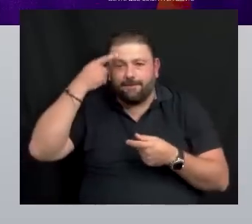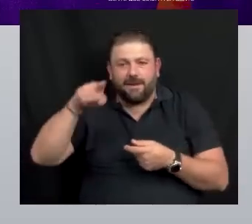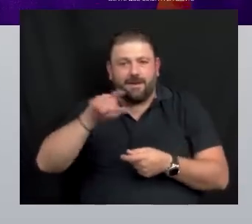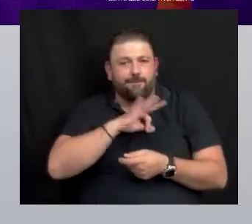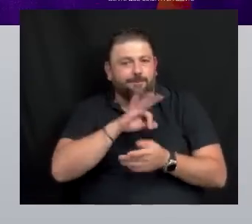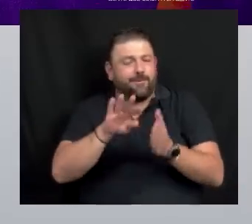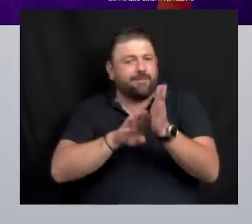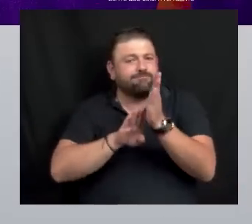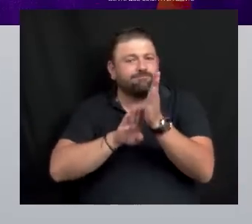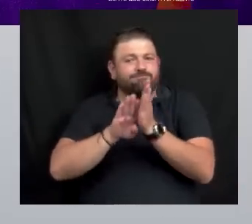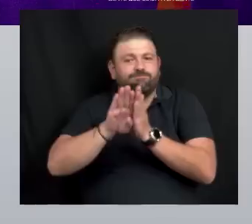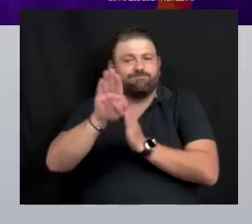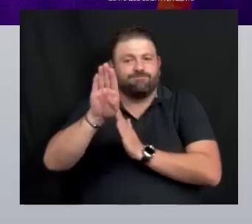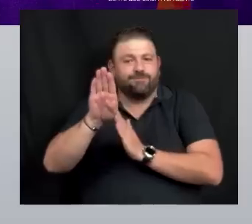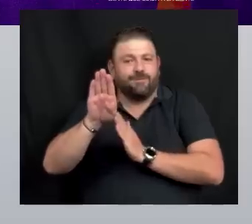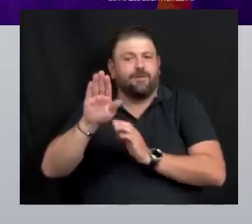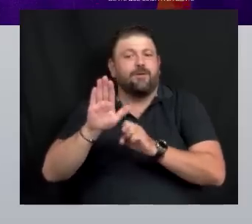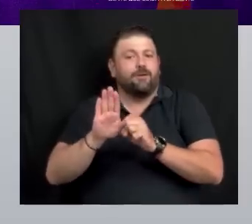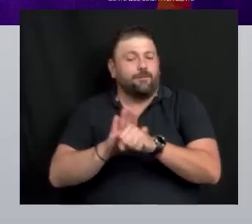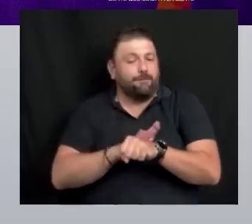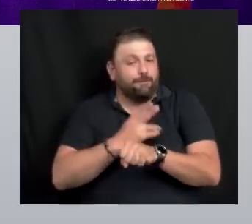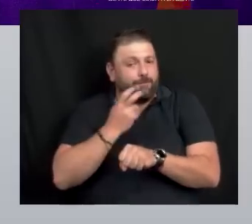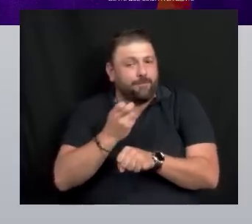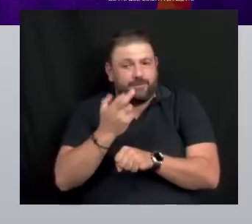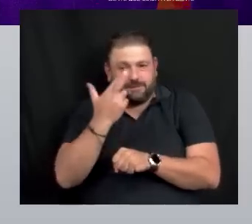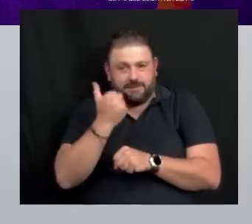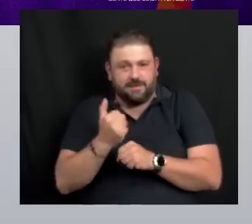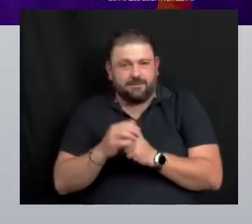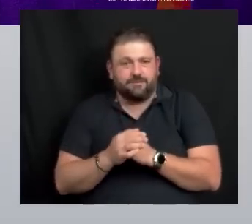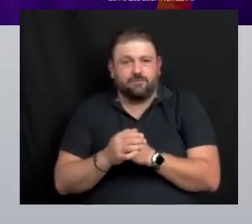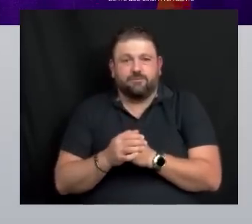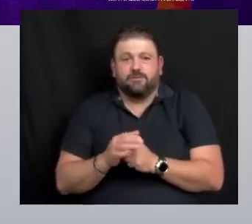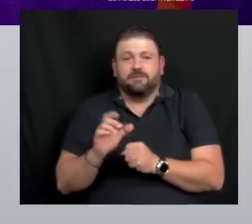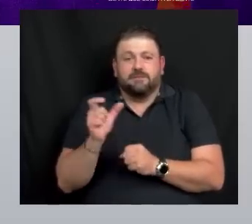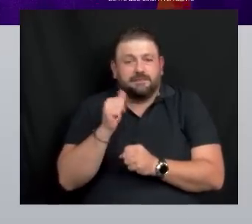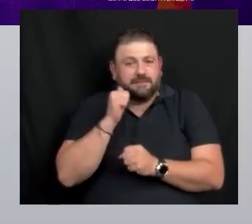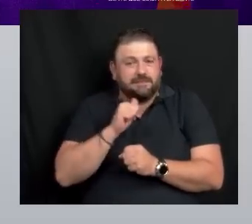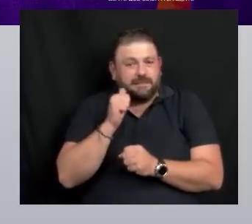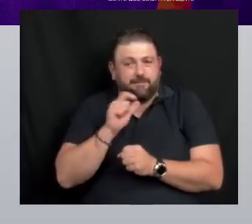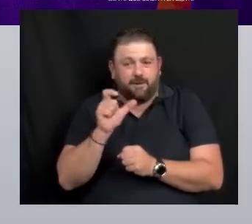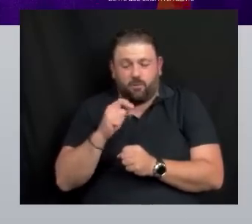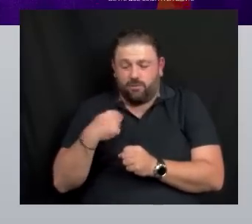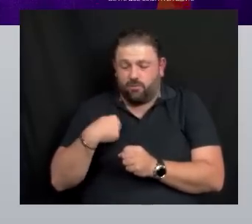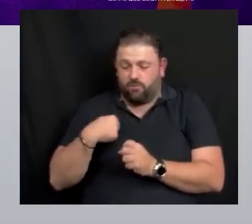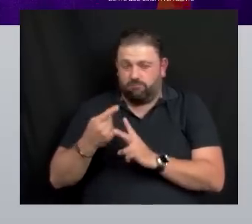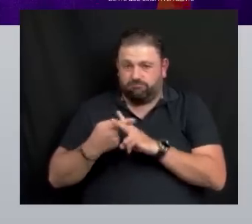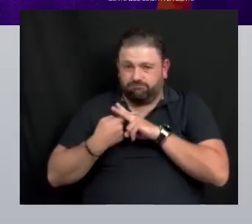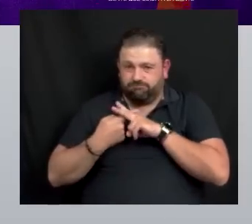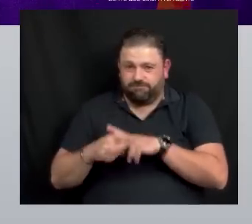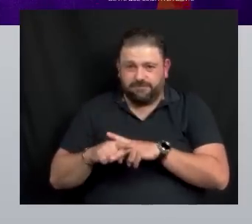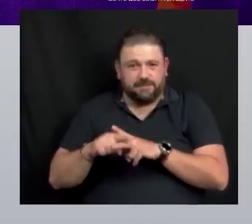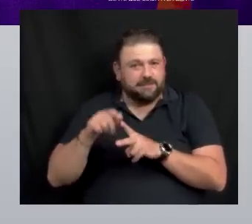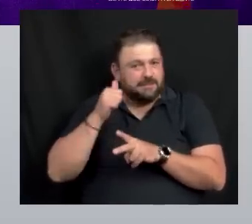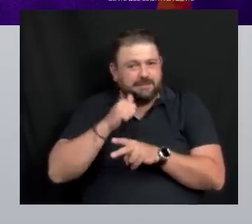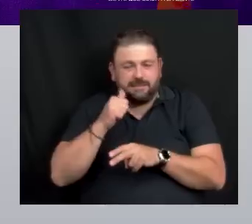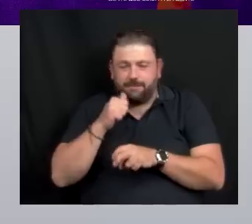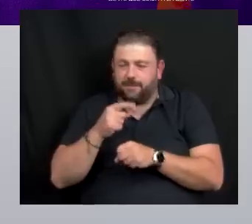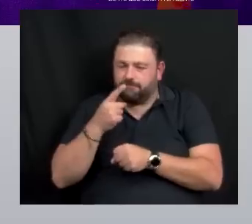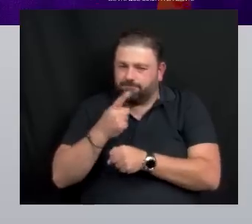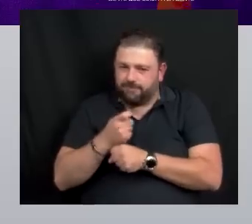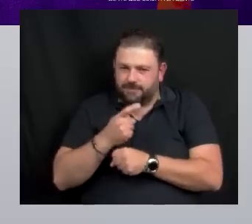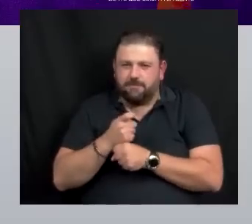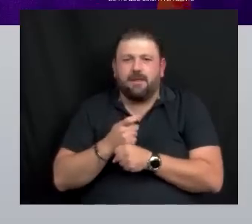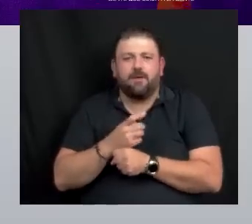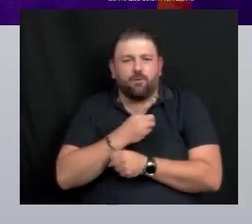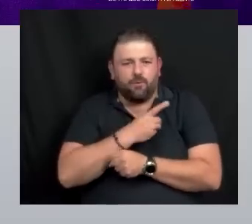se empieza a ir así como en empujoncitos, así padre, ¿no? Entonces, creo que como principio de extravaganas le empezamos como primero.